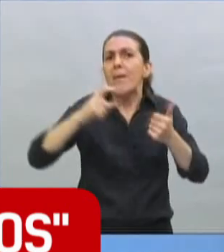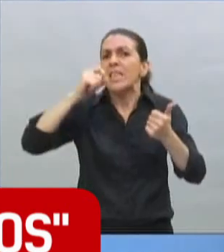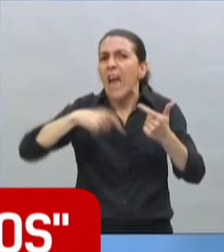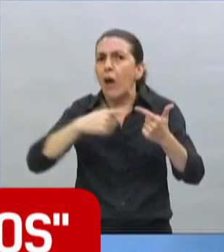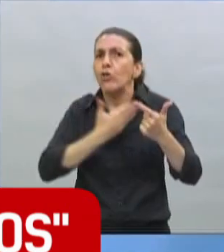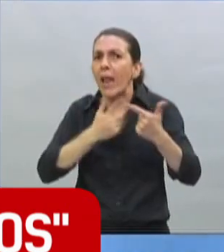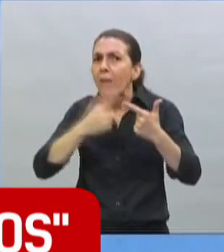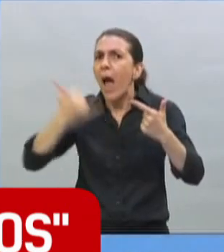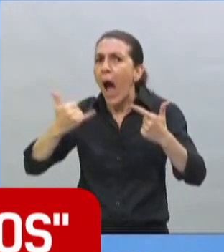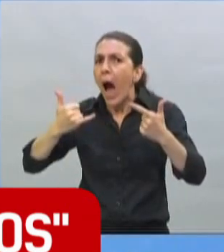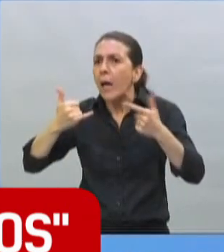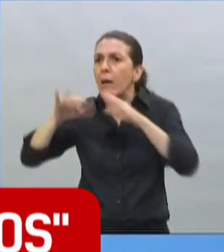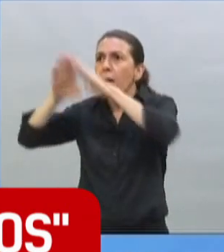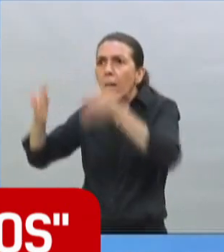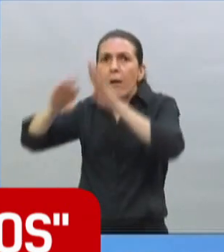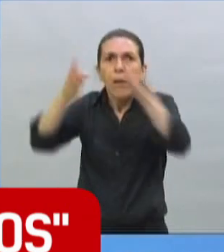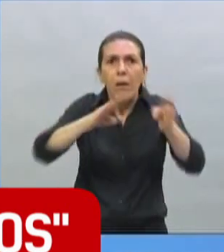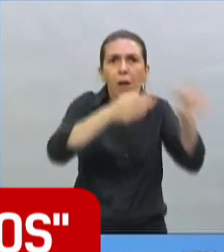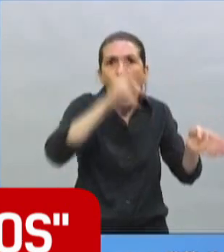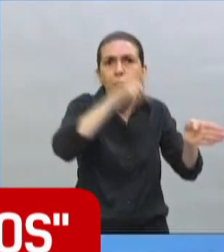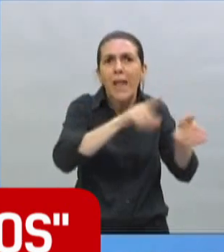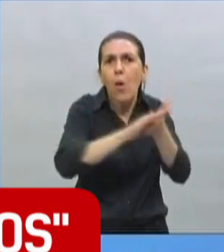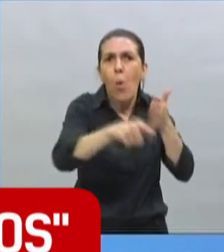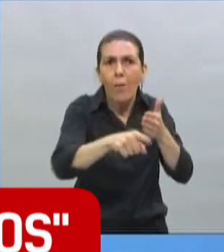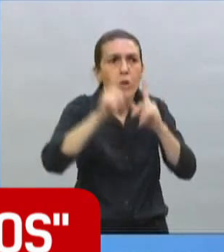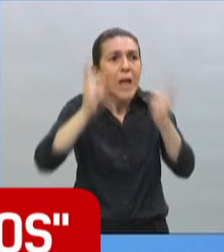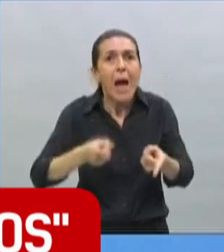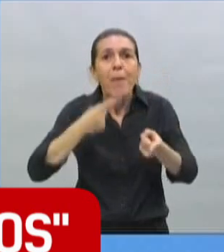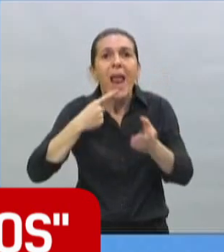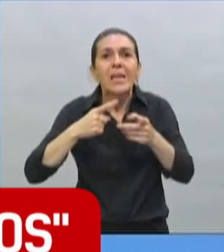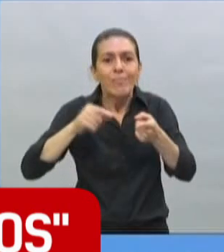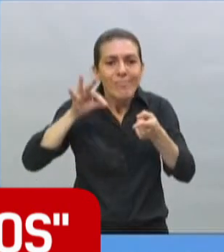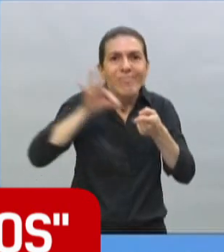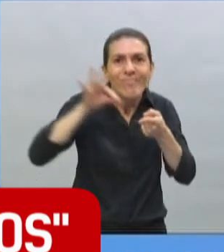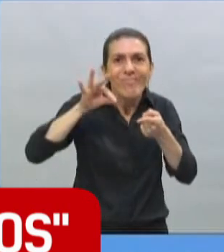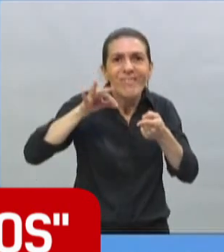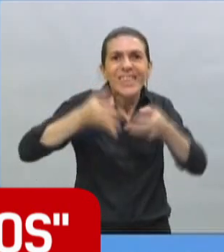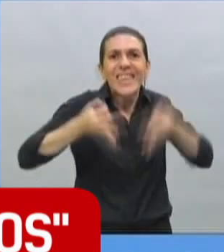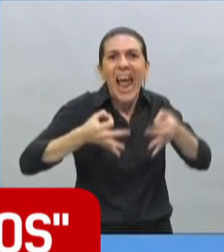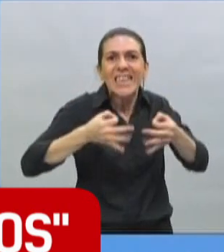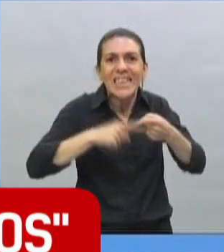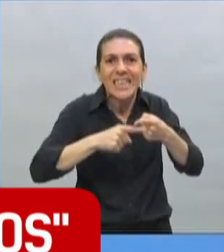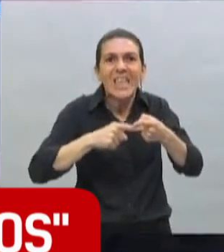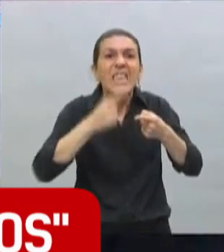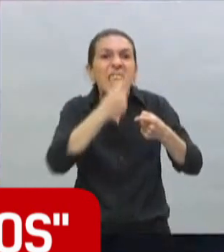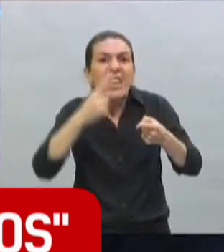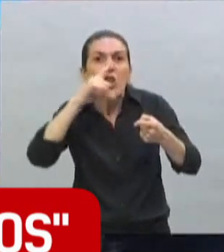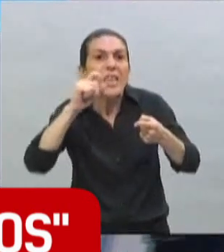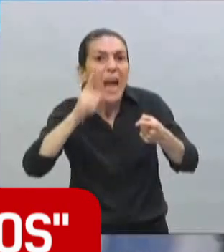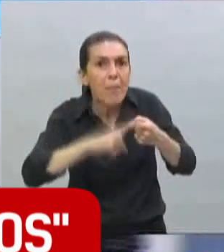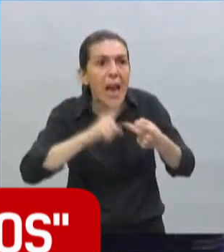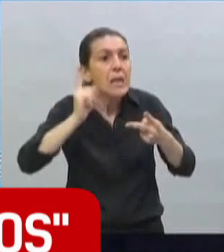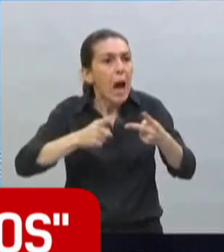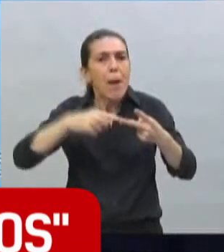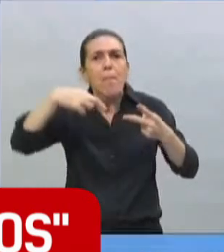Fe. Hemos aumentado los test serológicos en 170.000 tests. Los test de